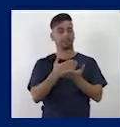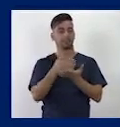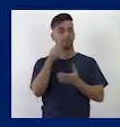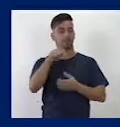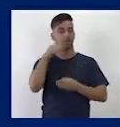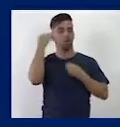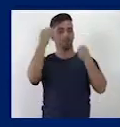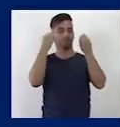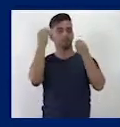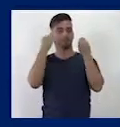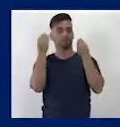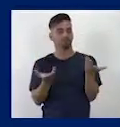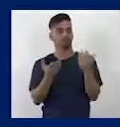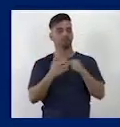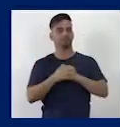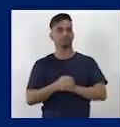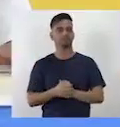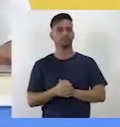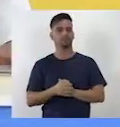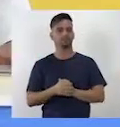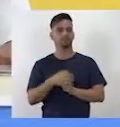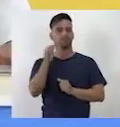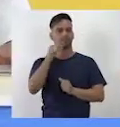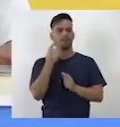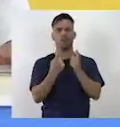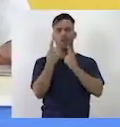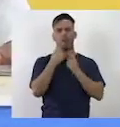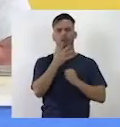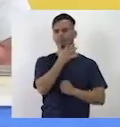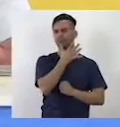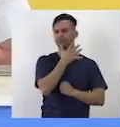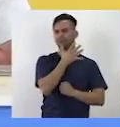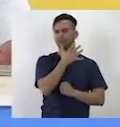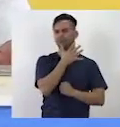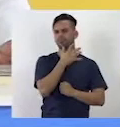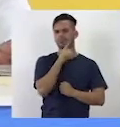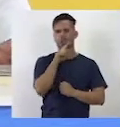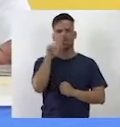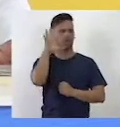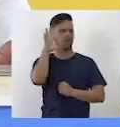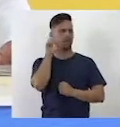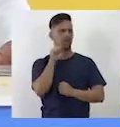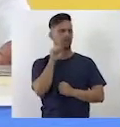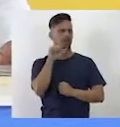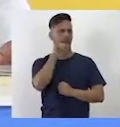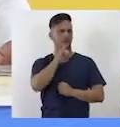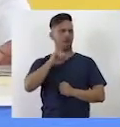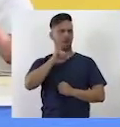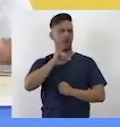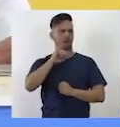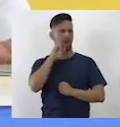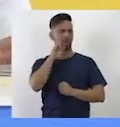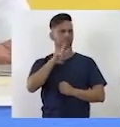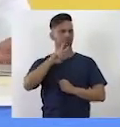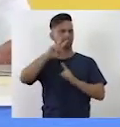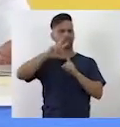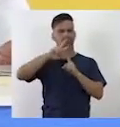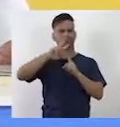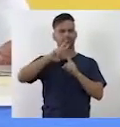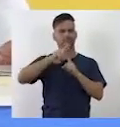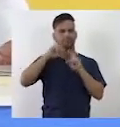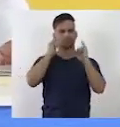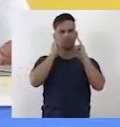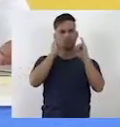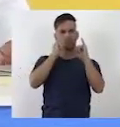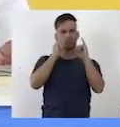a analizar hoy tiene algo muy similar para que lo entiendan con la televisión específicamente